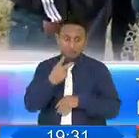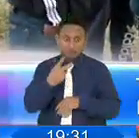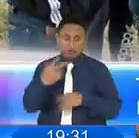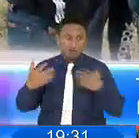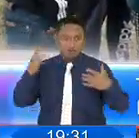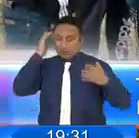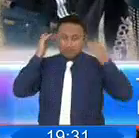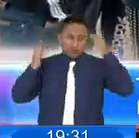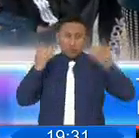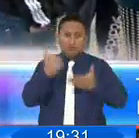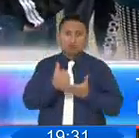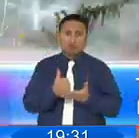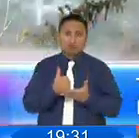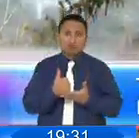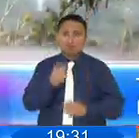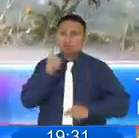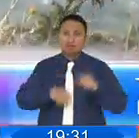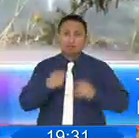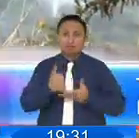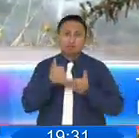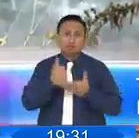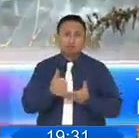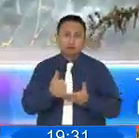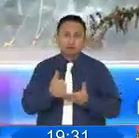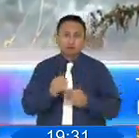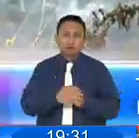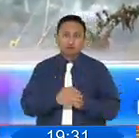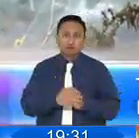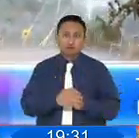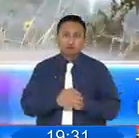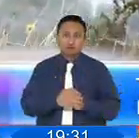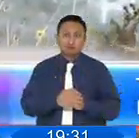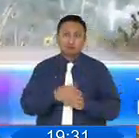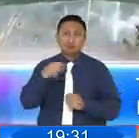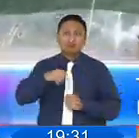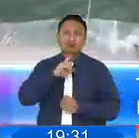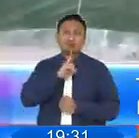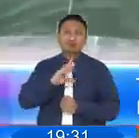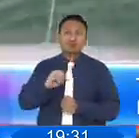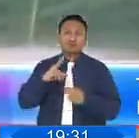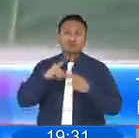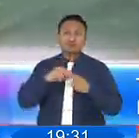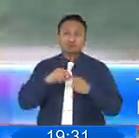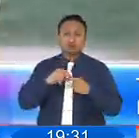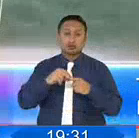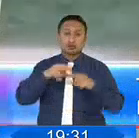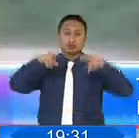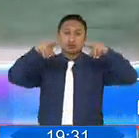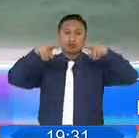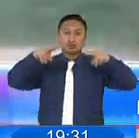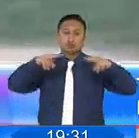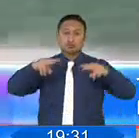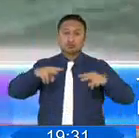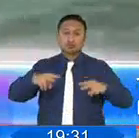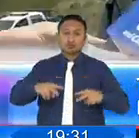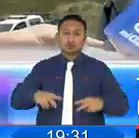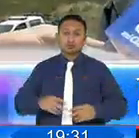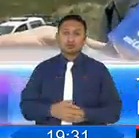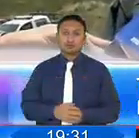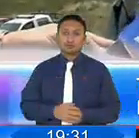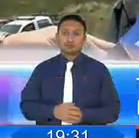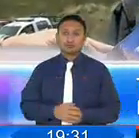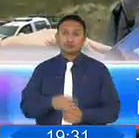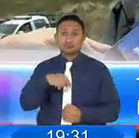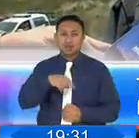y desesperado pedía ayuda, nada pudieron hacer. Pasaron los minutos, tío y sobrino se perdieron en medio del agua. El